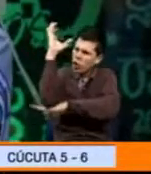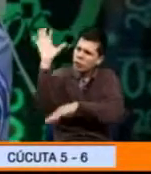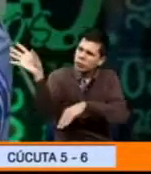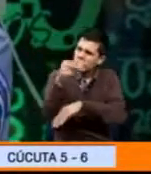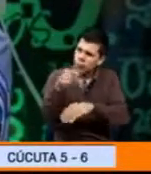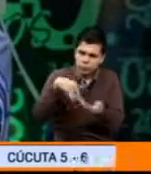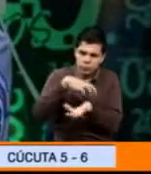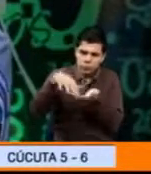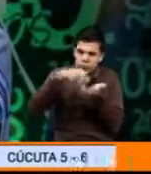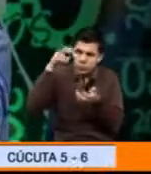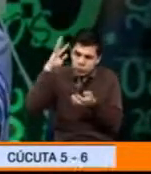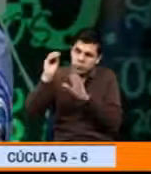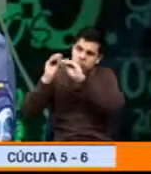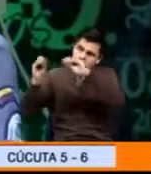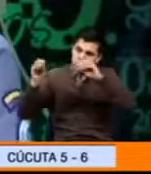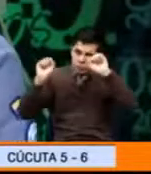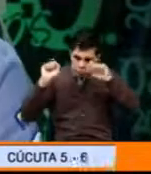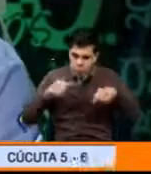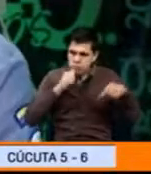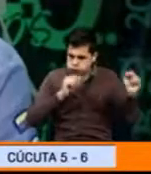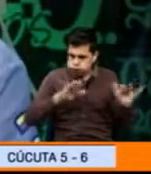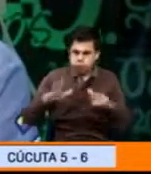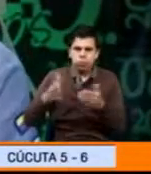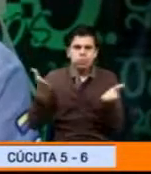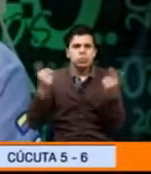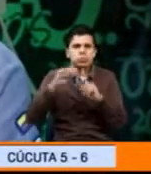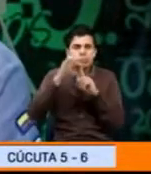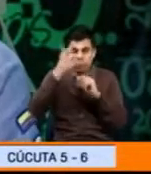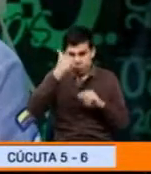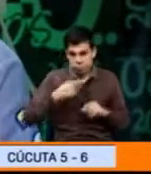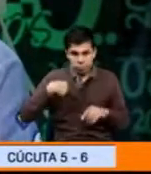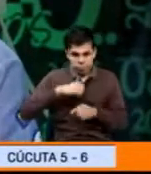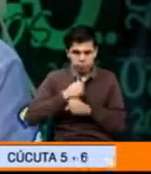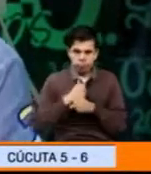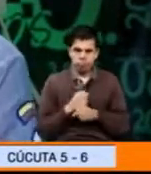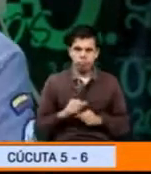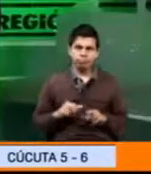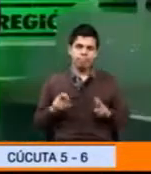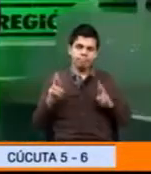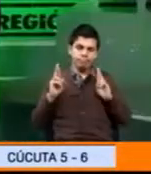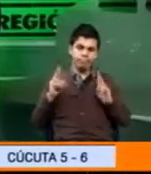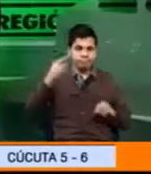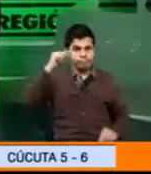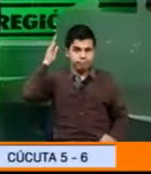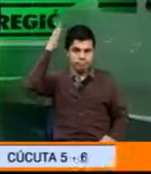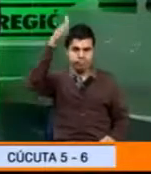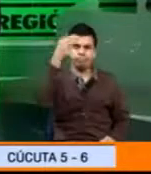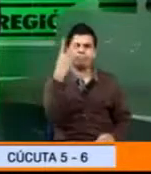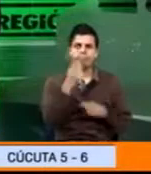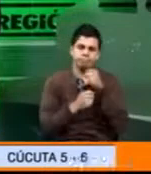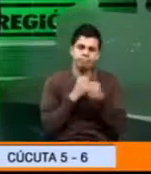ciudadanos del nororiente colombiano, y que es un ejercicio muy serio que estamos haciendo. Esperamos nosotros en 3 años tener esa línea base para